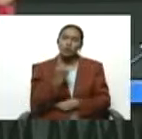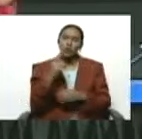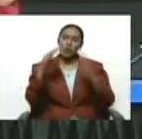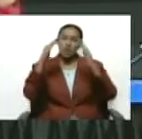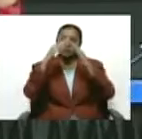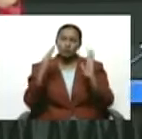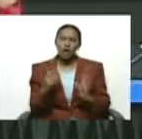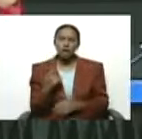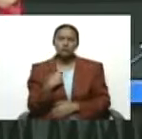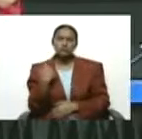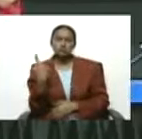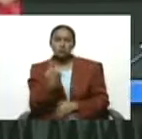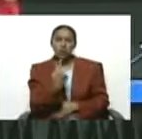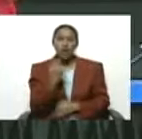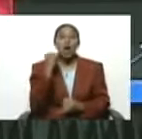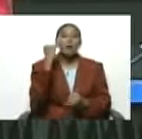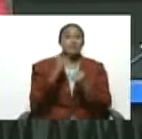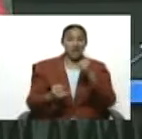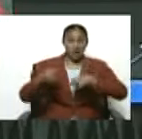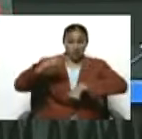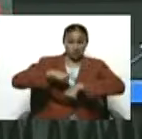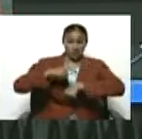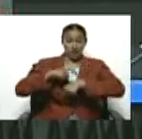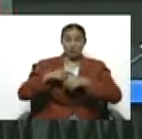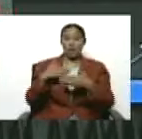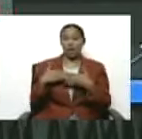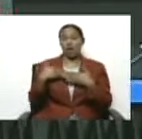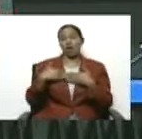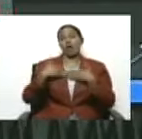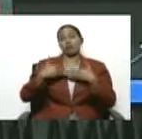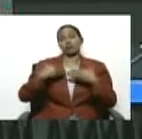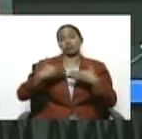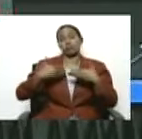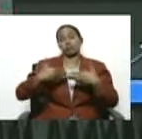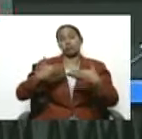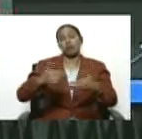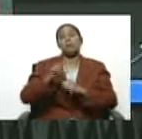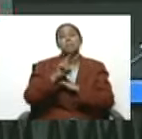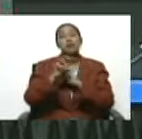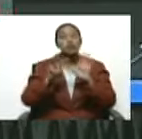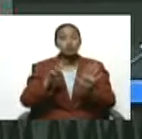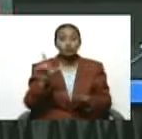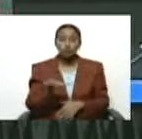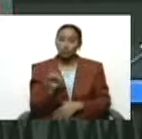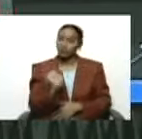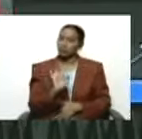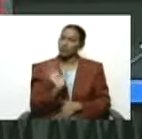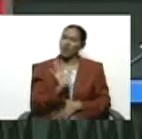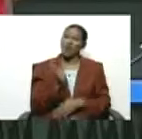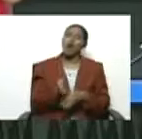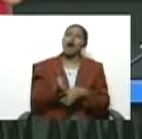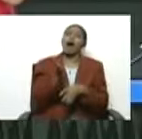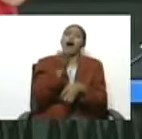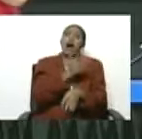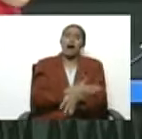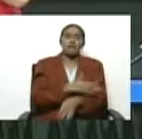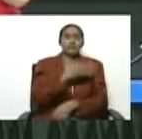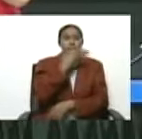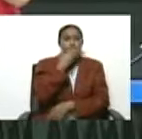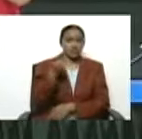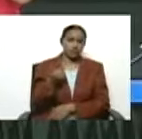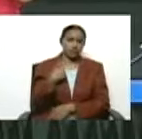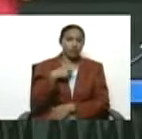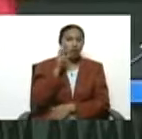el 28. Ya nosotros hemos visto jornadas bien bonitas de los jóvenes